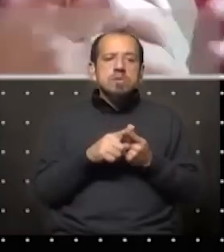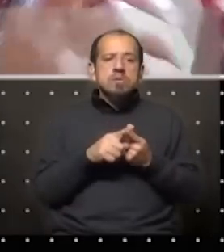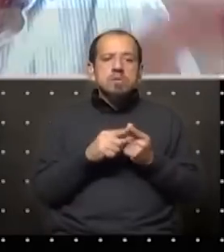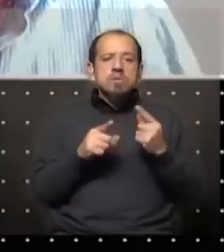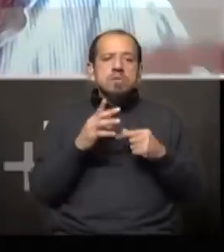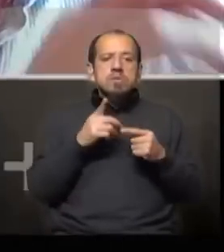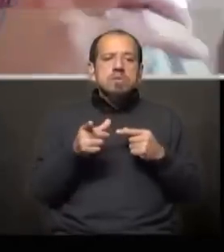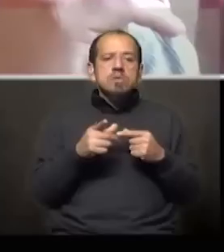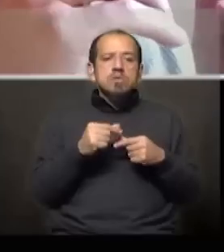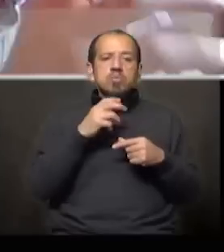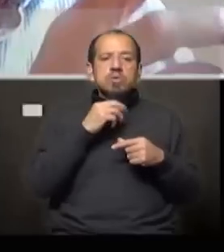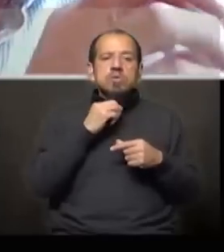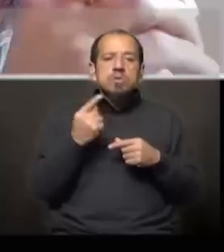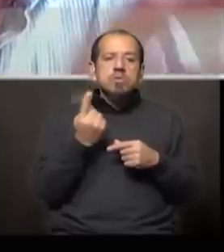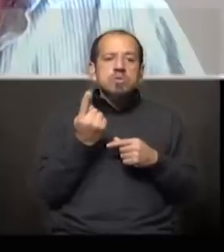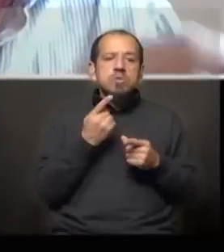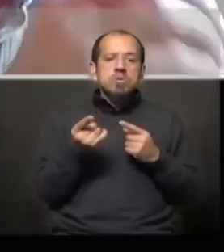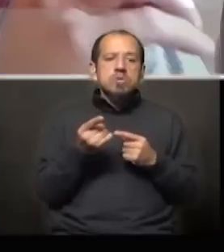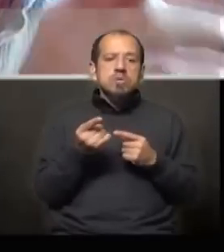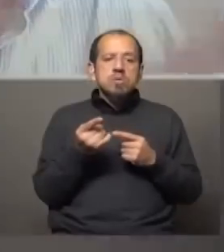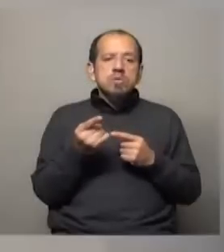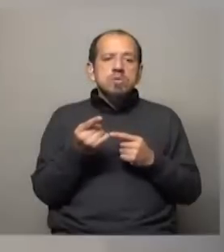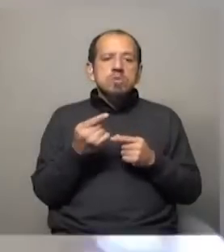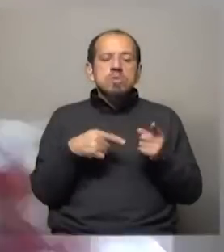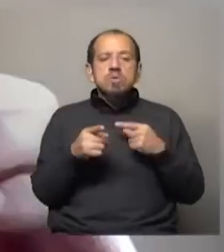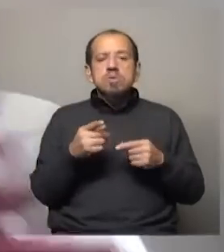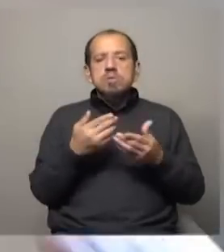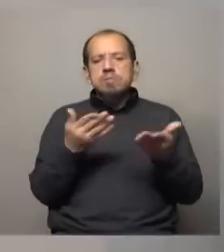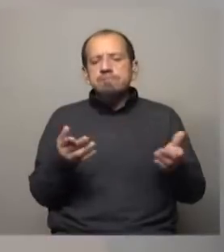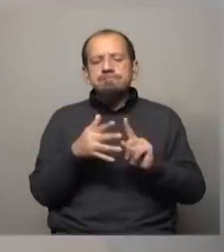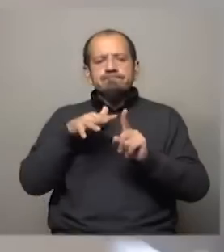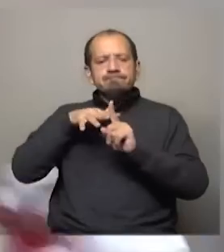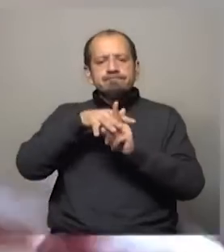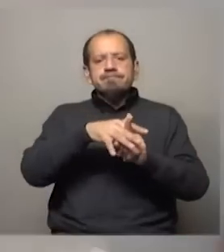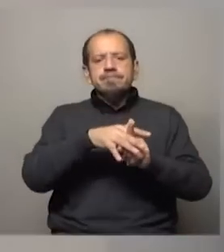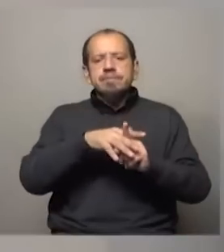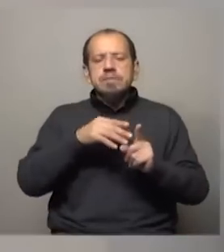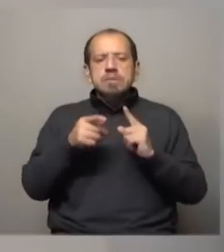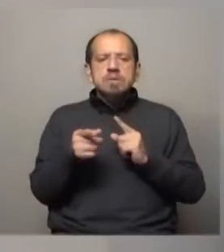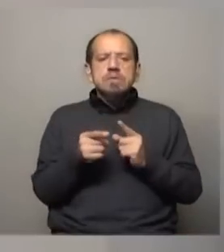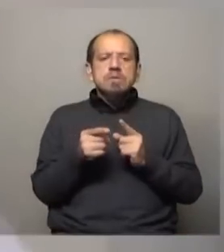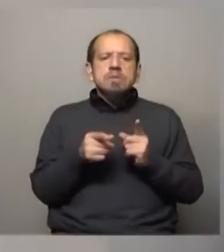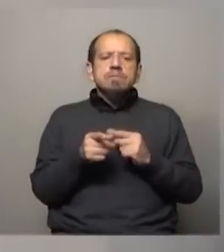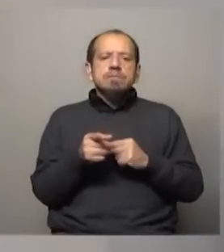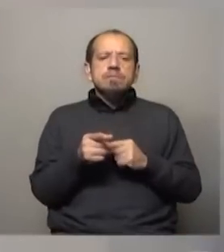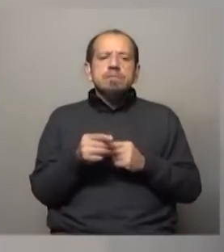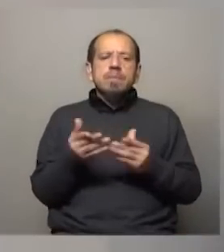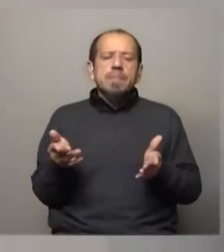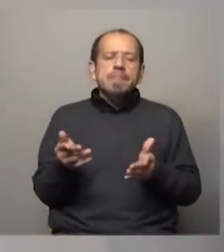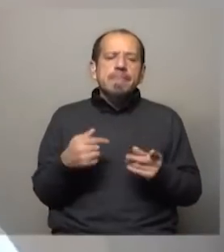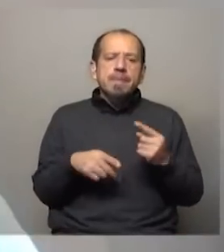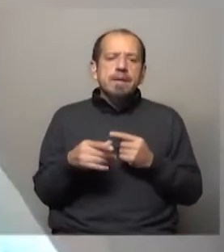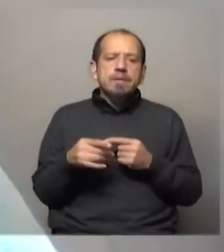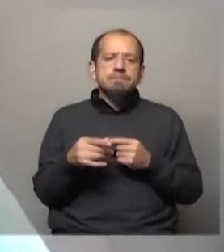los muchachos están solos y son bastardeados vapuleados menos preciados y demás no sobre todo si